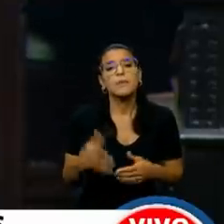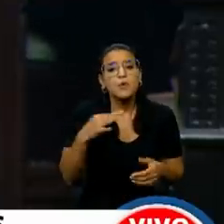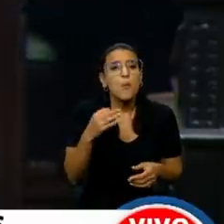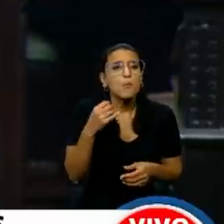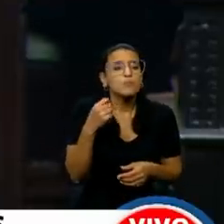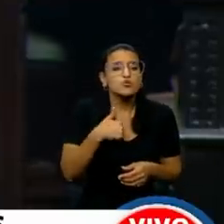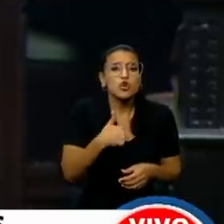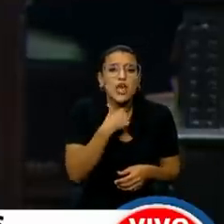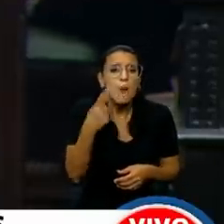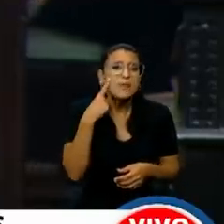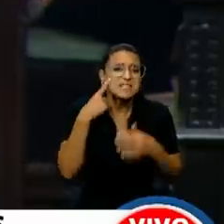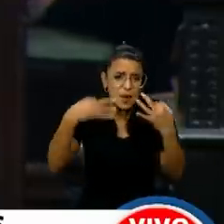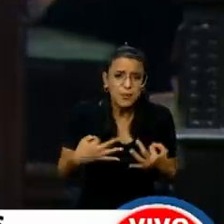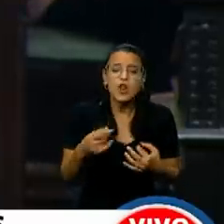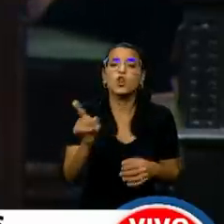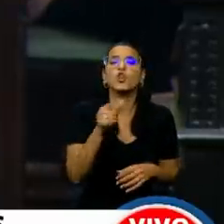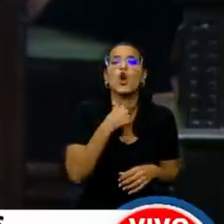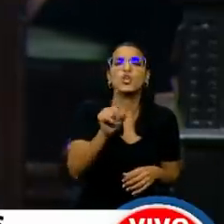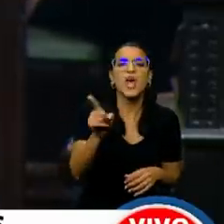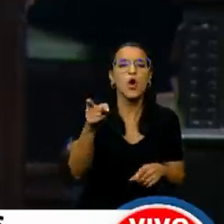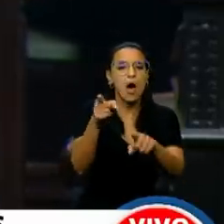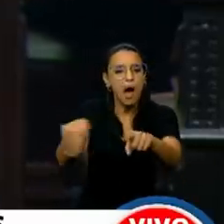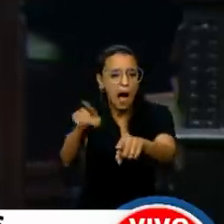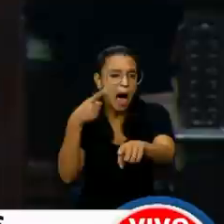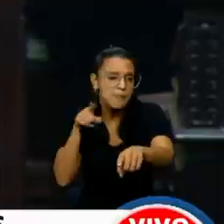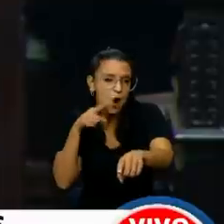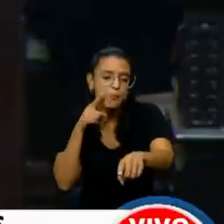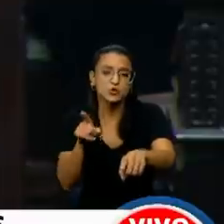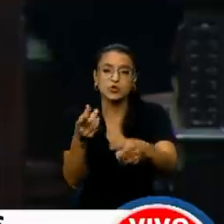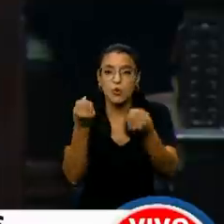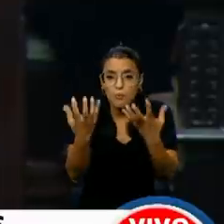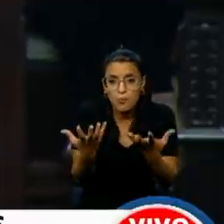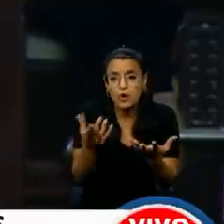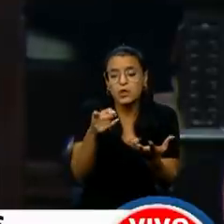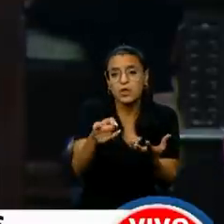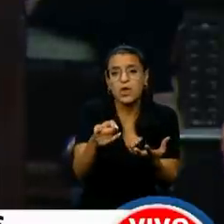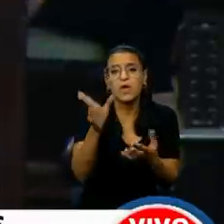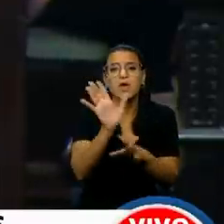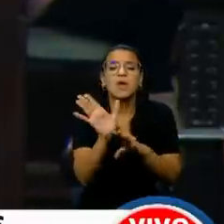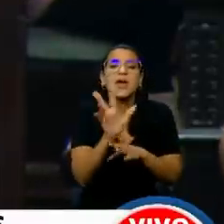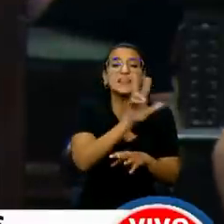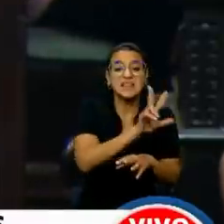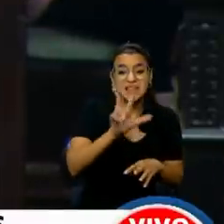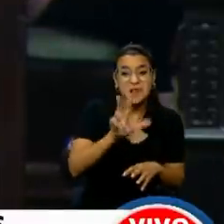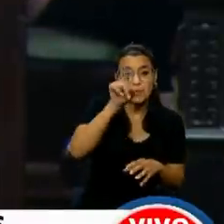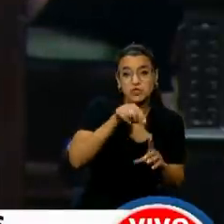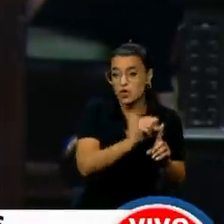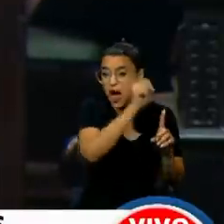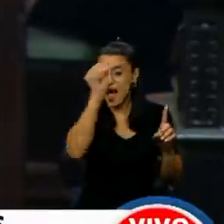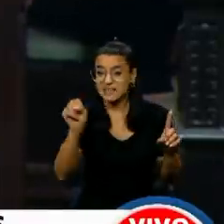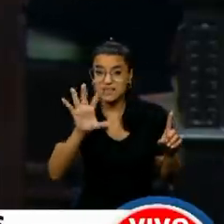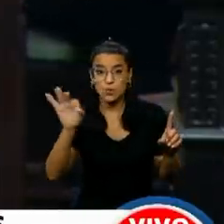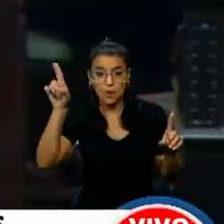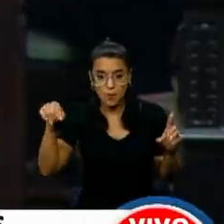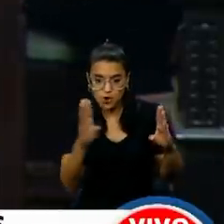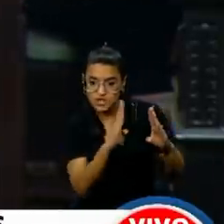pensar bien no quiero pensar que lo hacen a propósito porque todo ese excedente que tienen entre el 33 y el 50 le